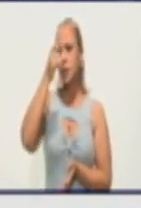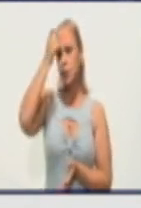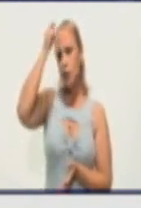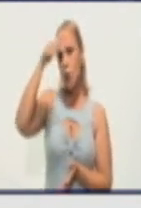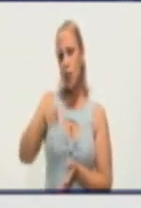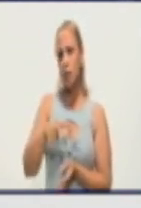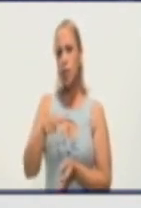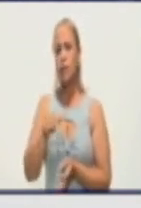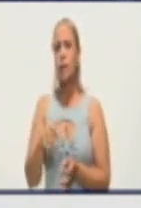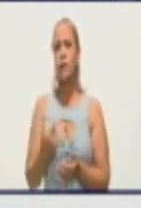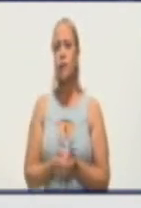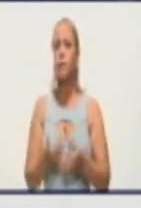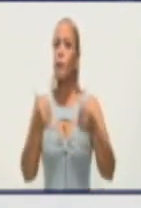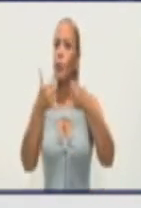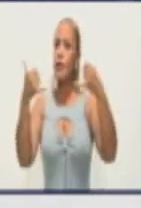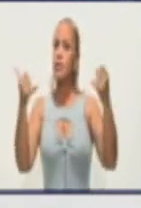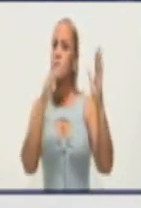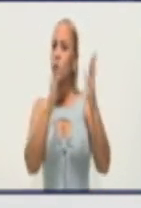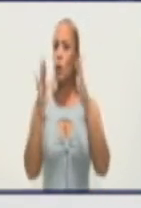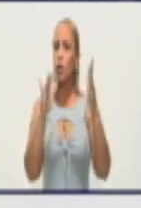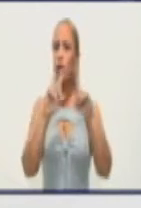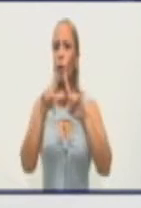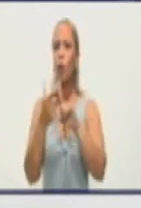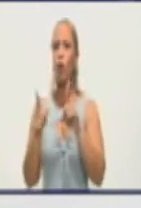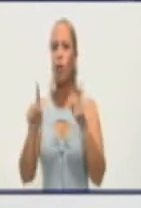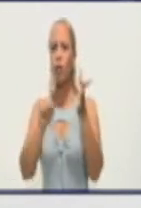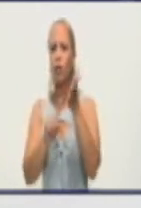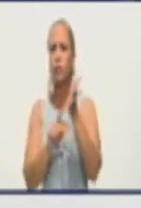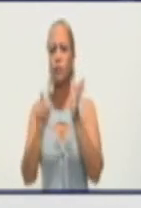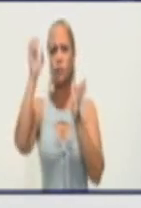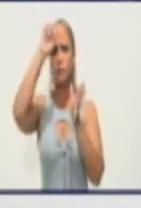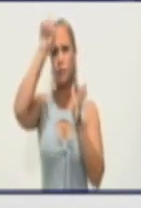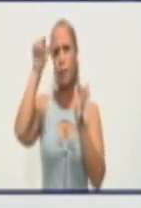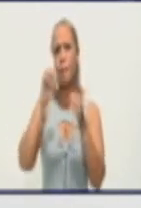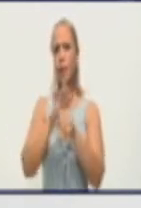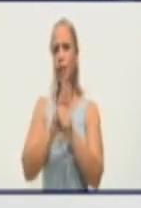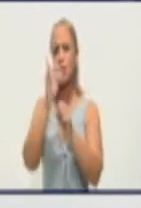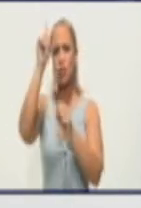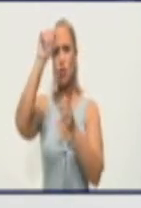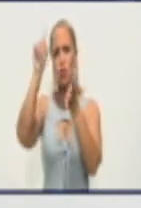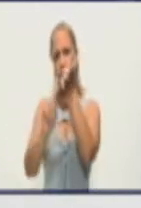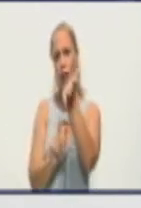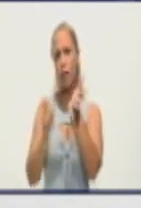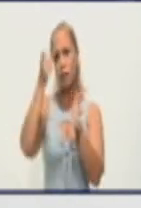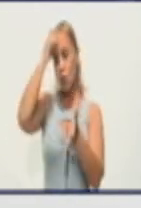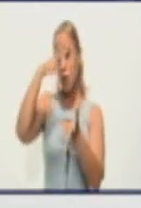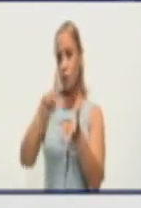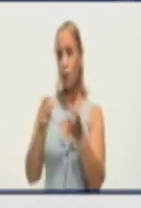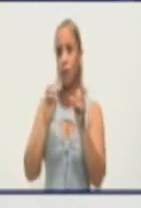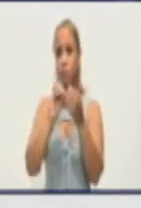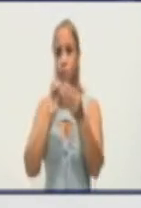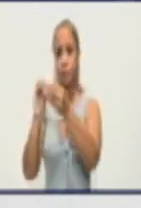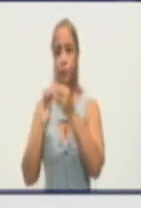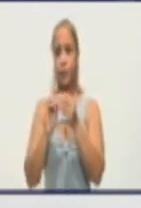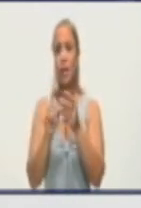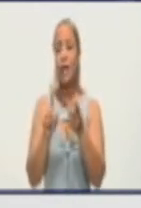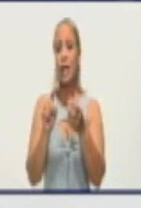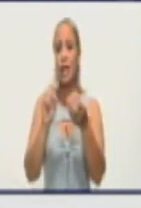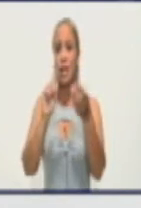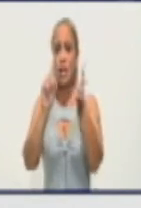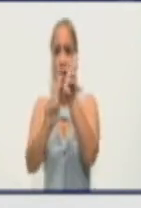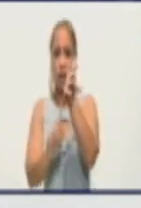subestaciones porque porque hay que aprovechar la generación de los parques solares de jiguaní para que inyecten energía al sistema el circuito de